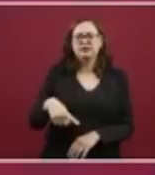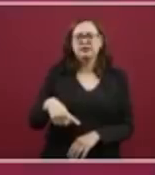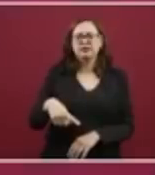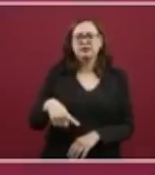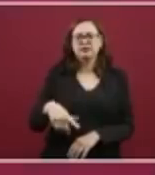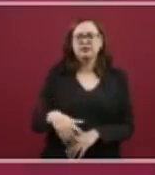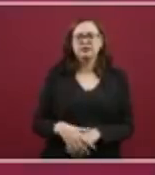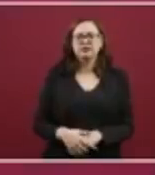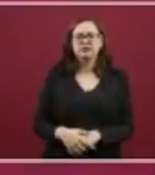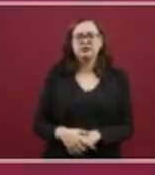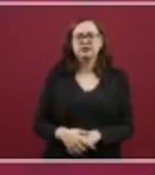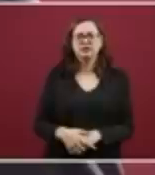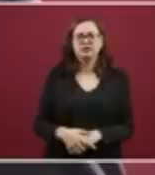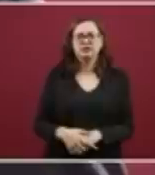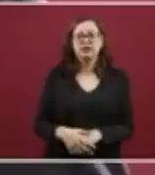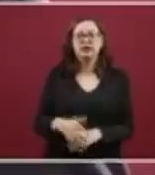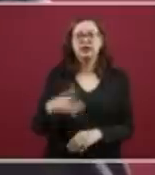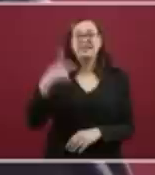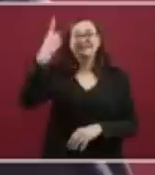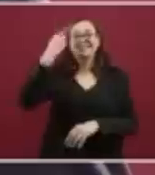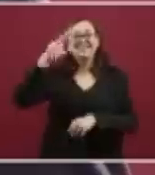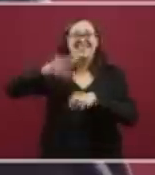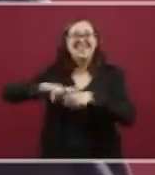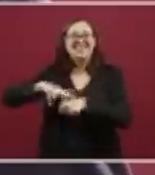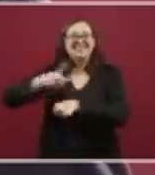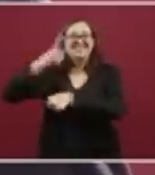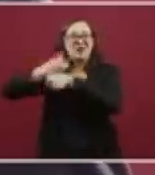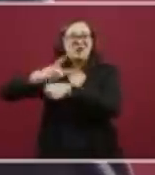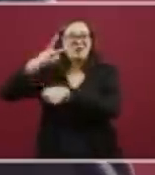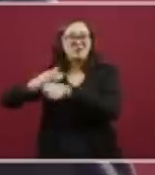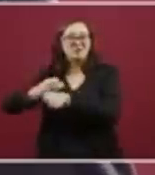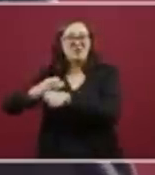las direcciones adjuntas que creó